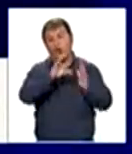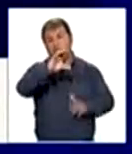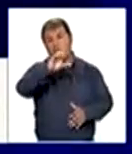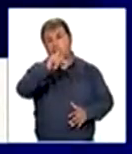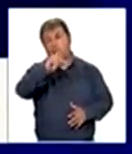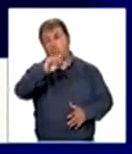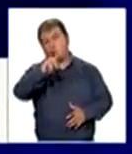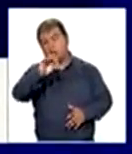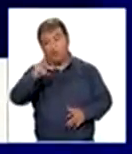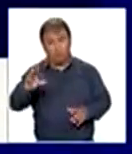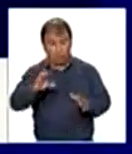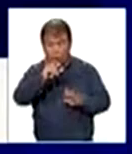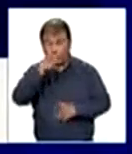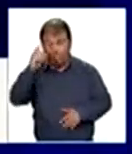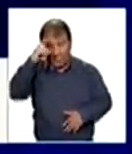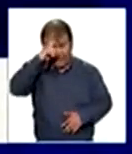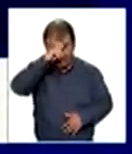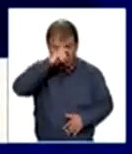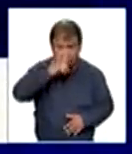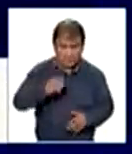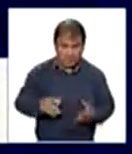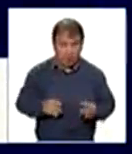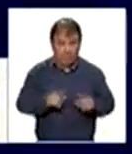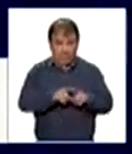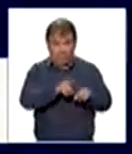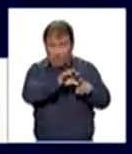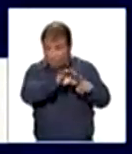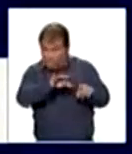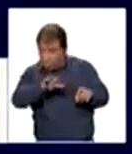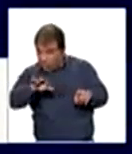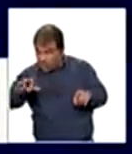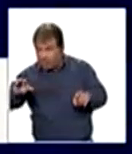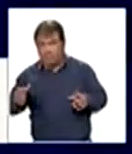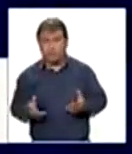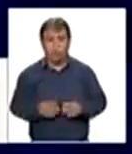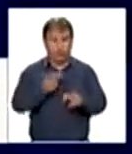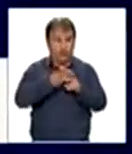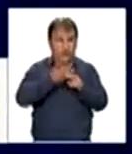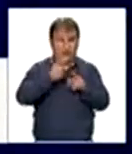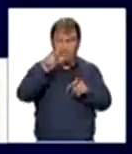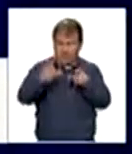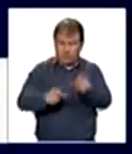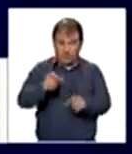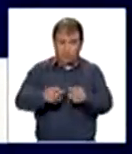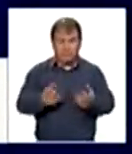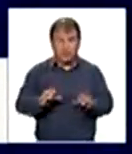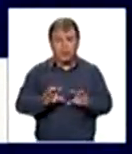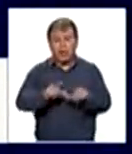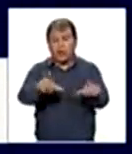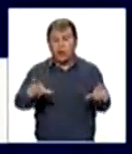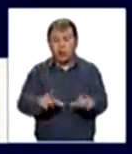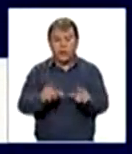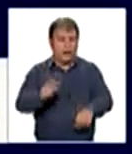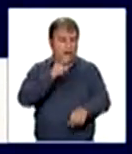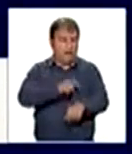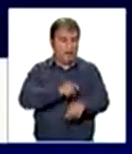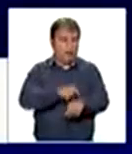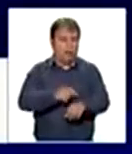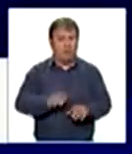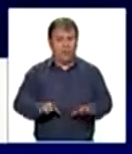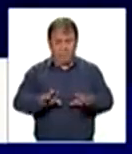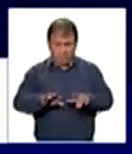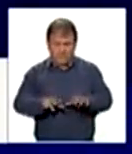bastante complicado, indescifrable por decirlo así, los datos de la persona y la tribuna, y la hora y la fecha de